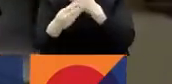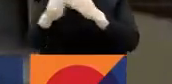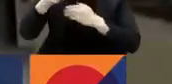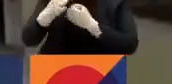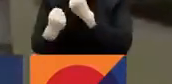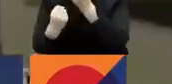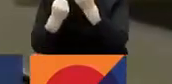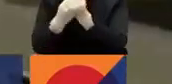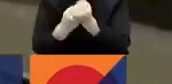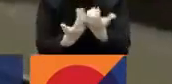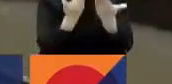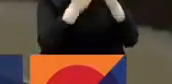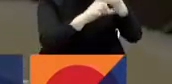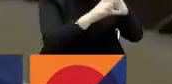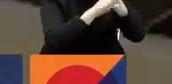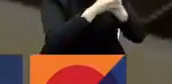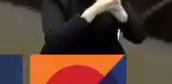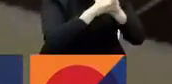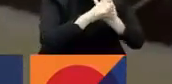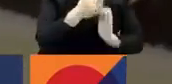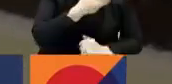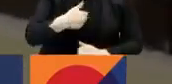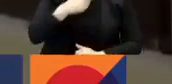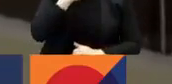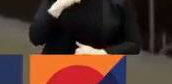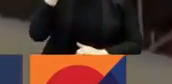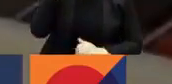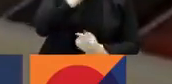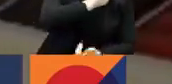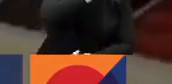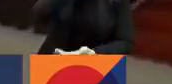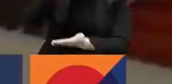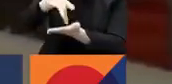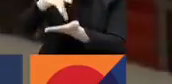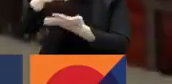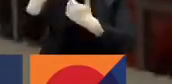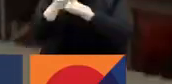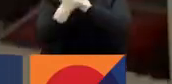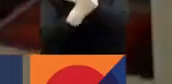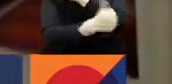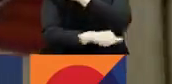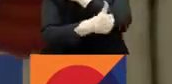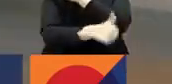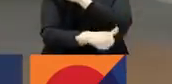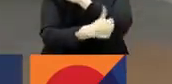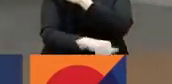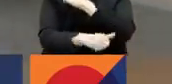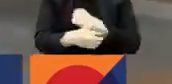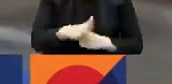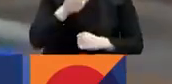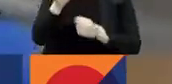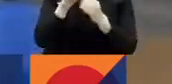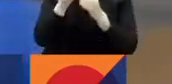Boyacá participó en la entrega de las nuevas instalaciones de la Institución Educativa Técnica Nacionalizada de Samacá.